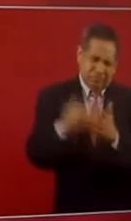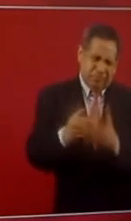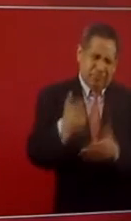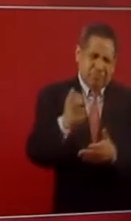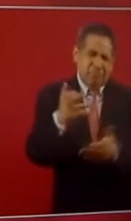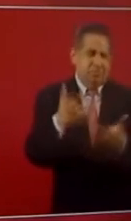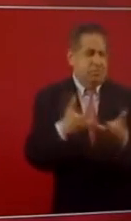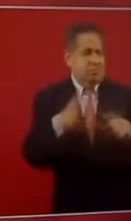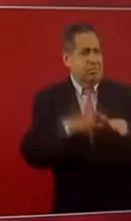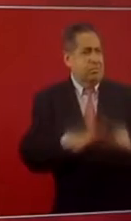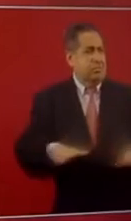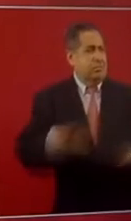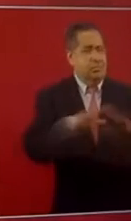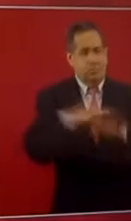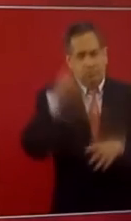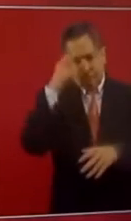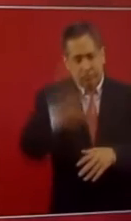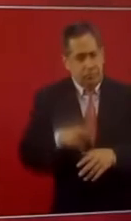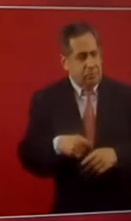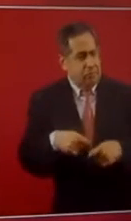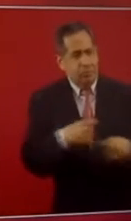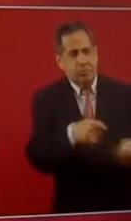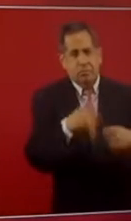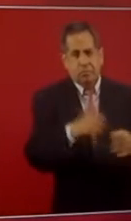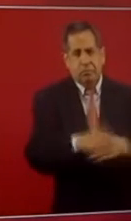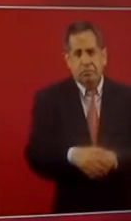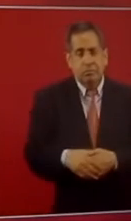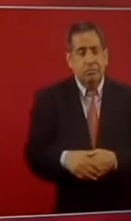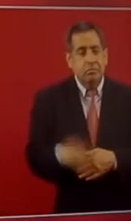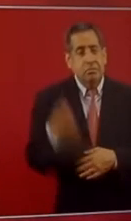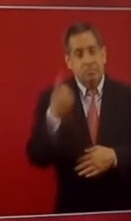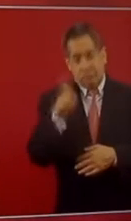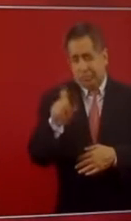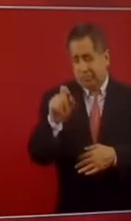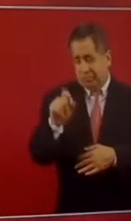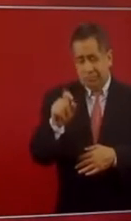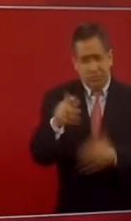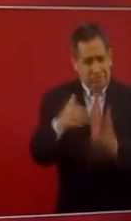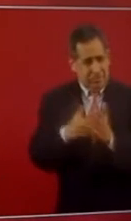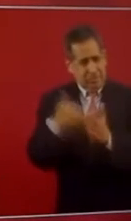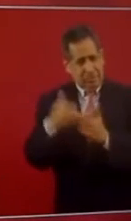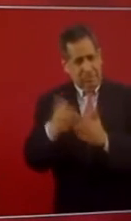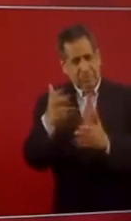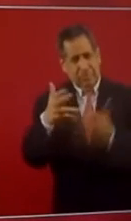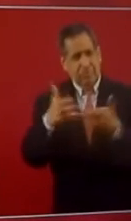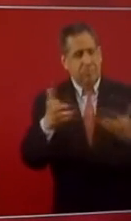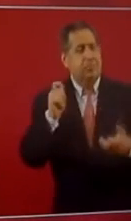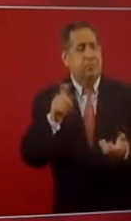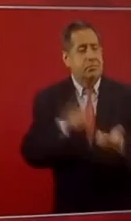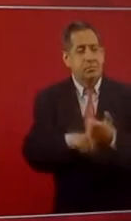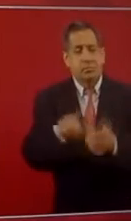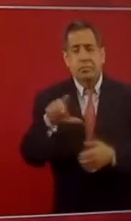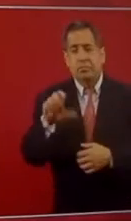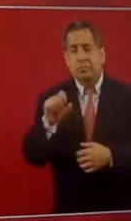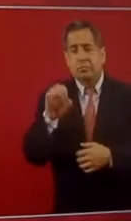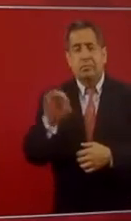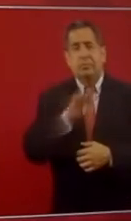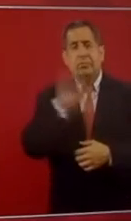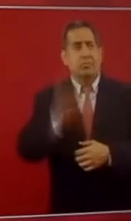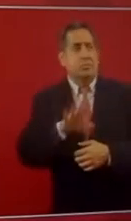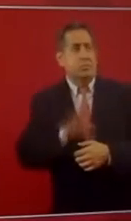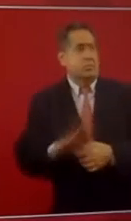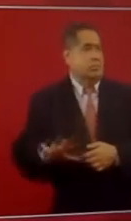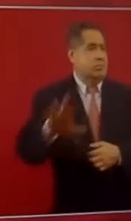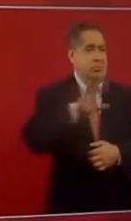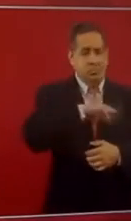porque soy un convencido que la participación política de la mujer es esencial en estos tiempos de la nueva democracia en nuestro país, principalmente en